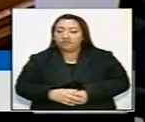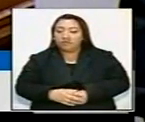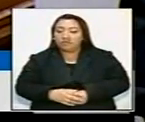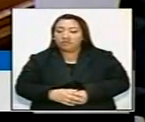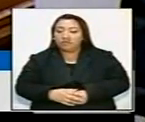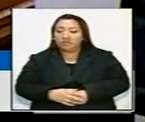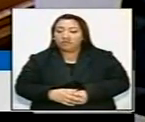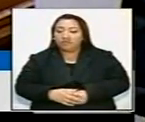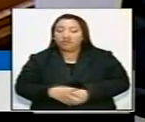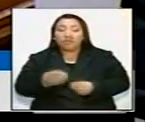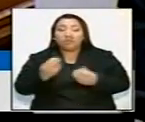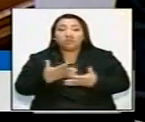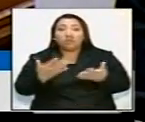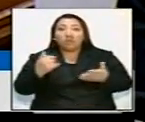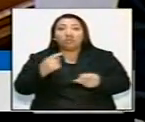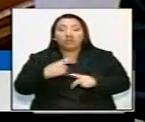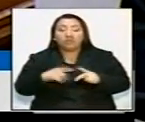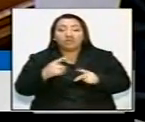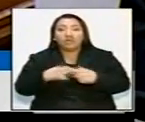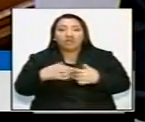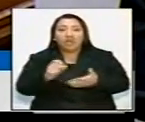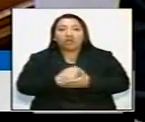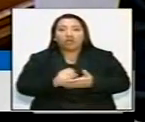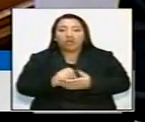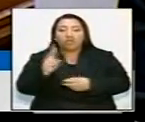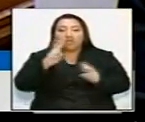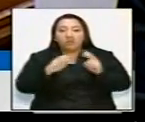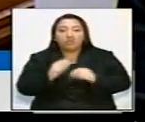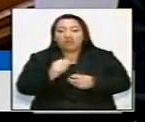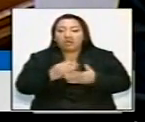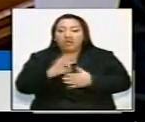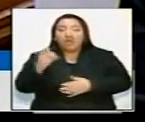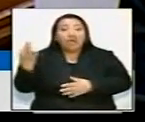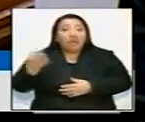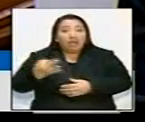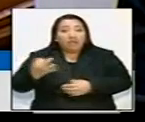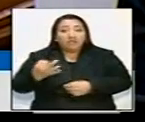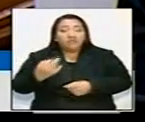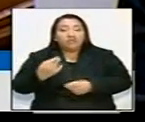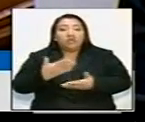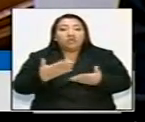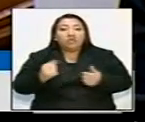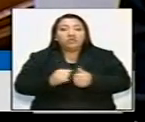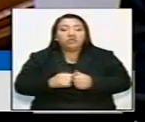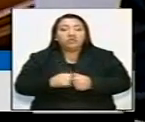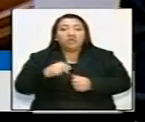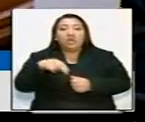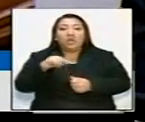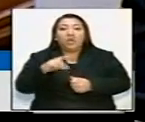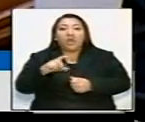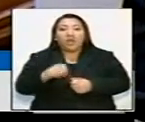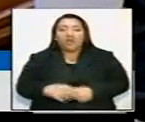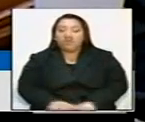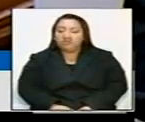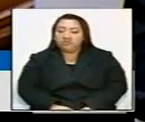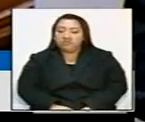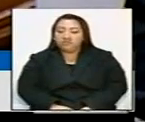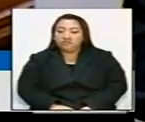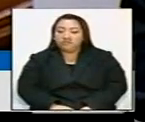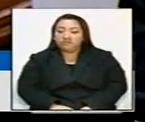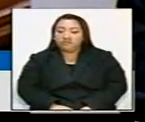ductos. Ya hay contratos para revisar la calidad de los ductos en usinas nucleares y